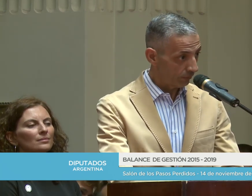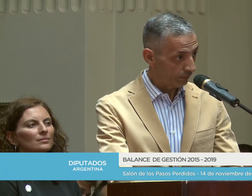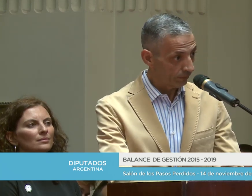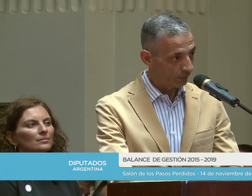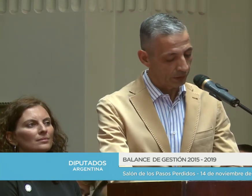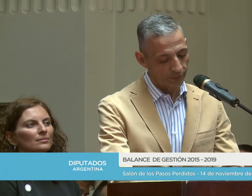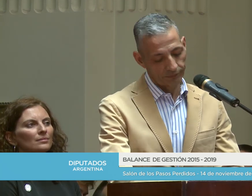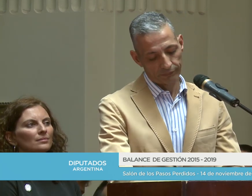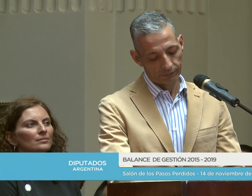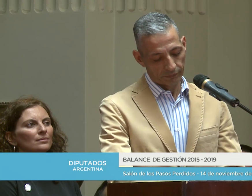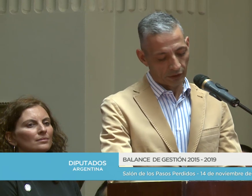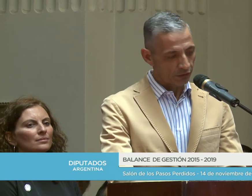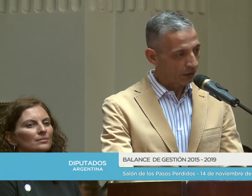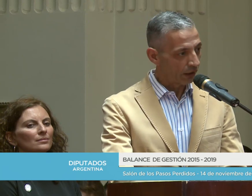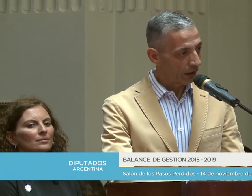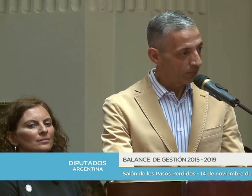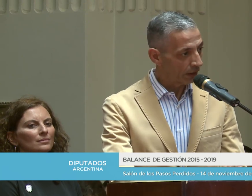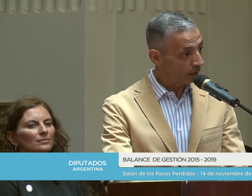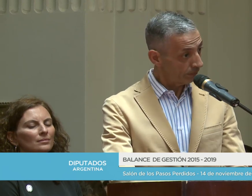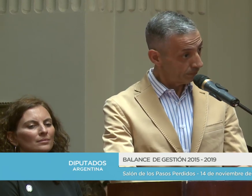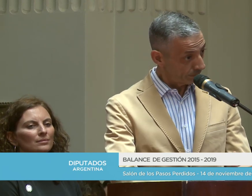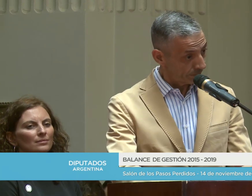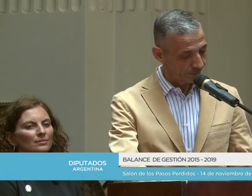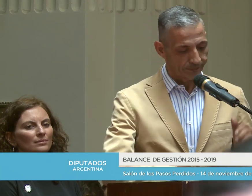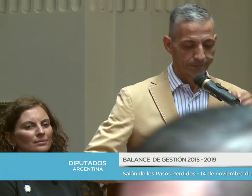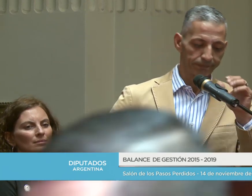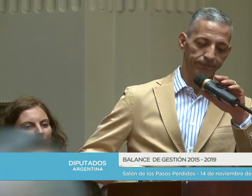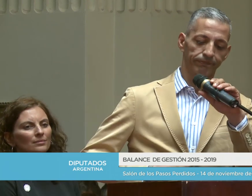Guille, el Satanás de la Plata.